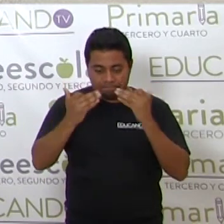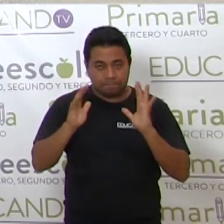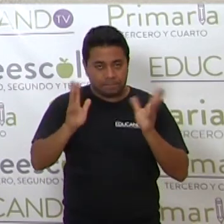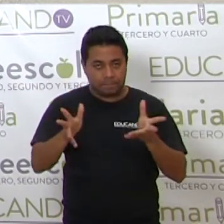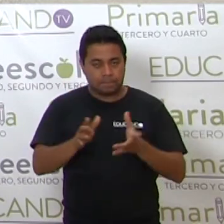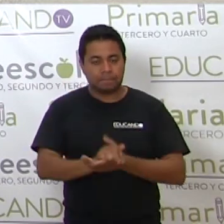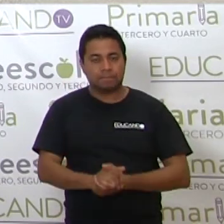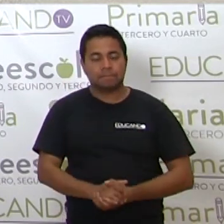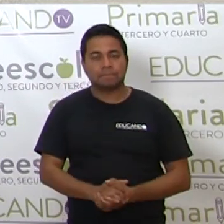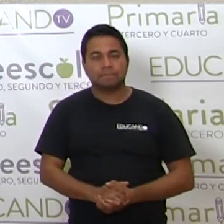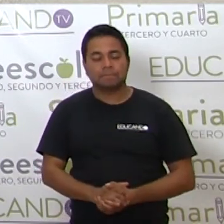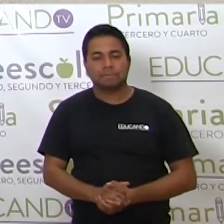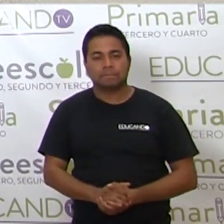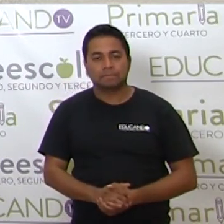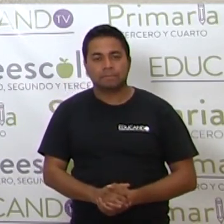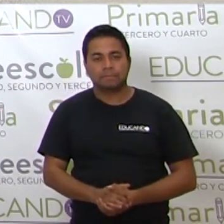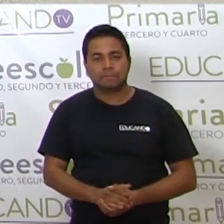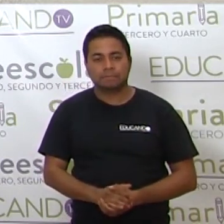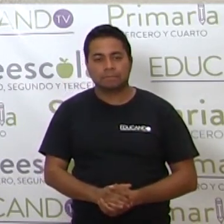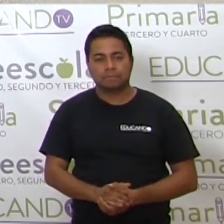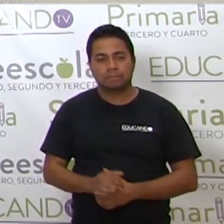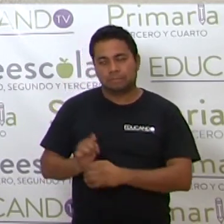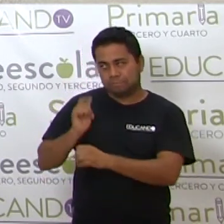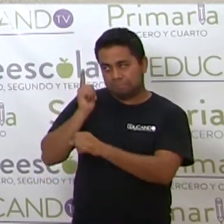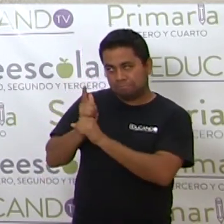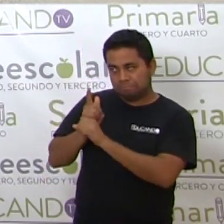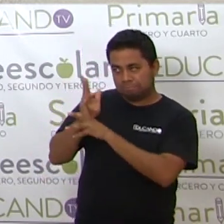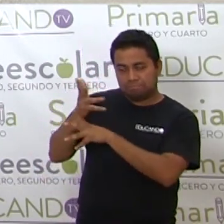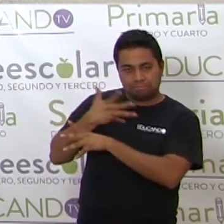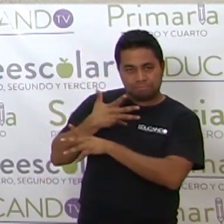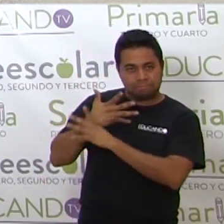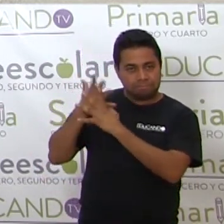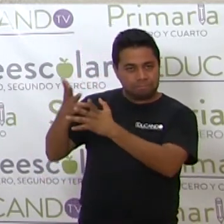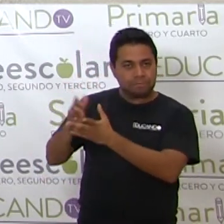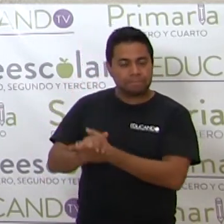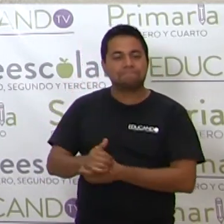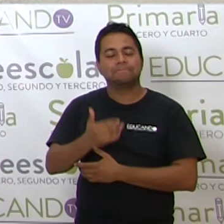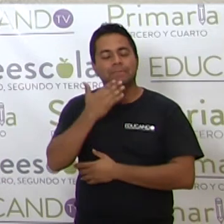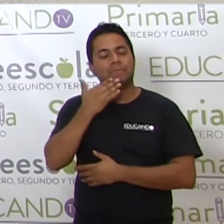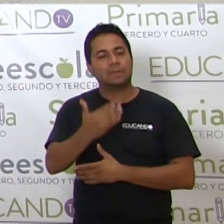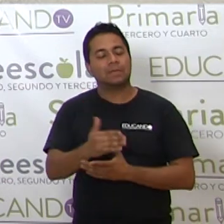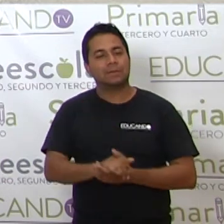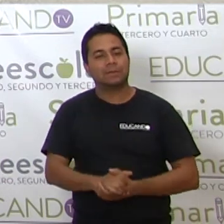sí yo encontré una aquí bien